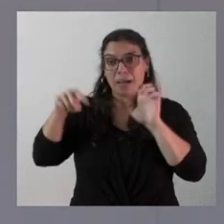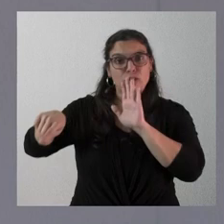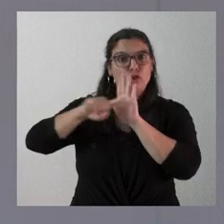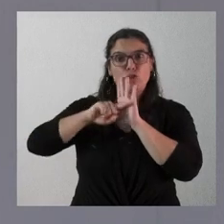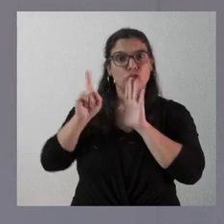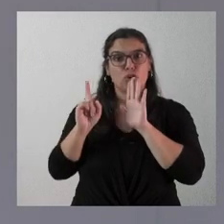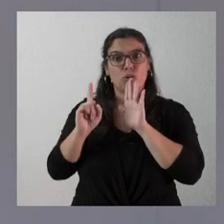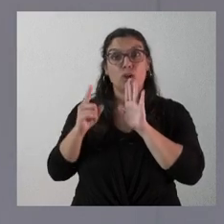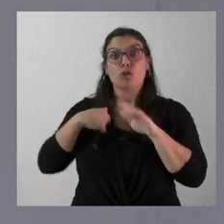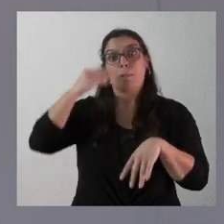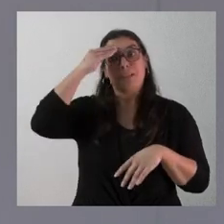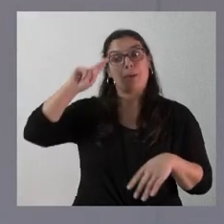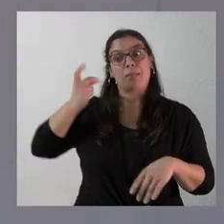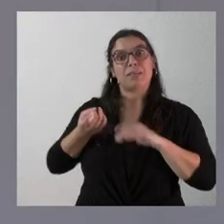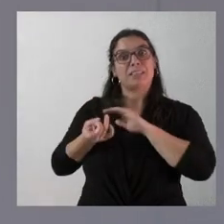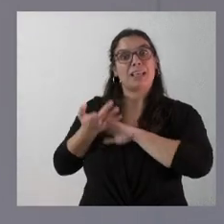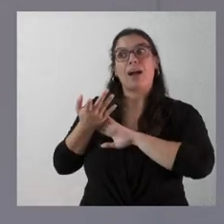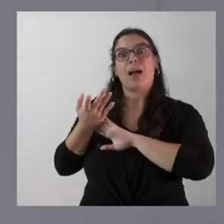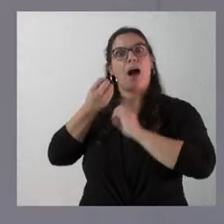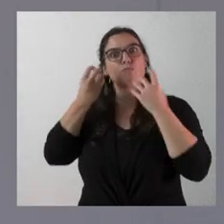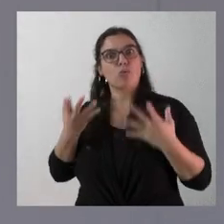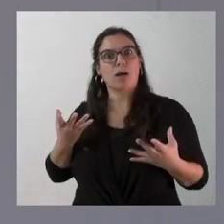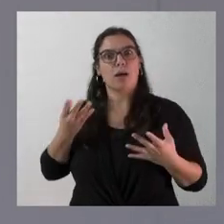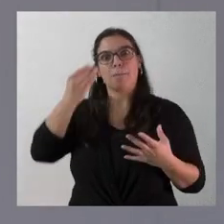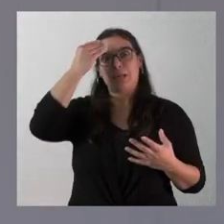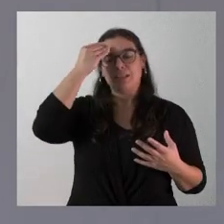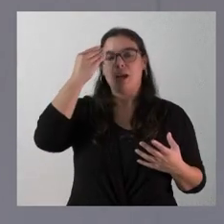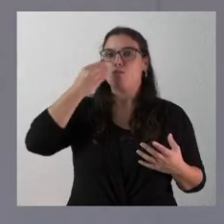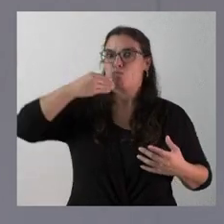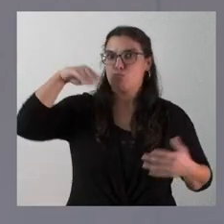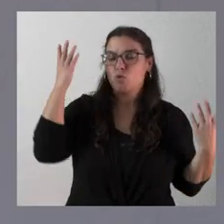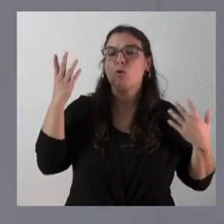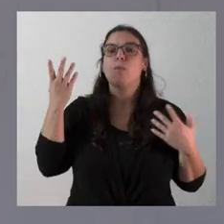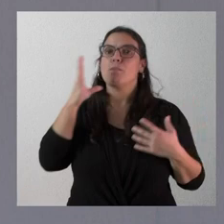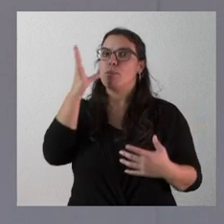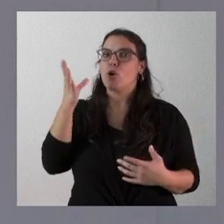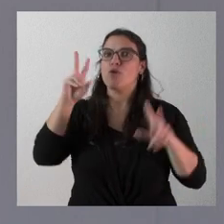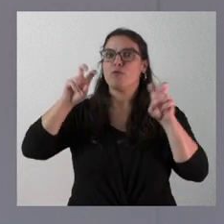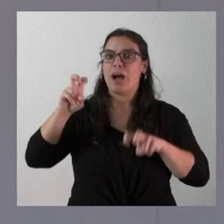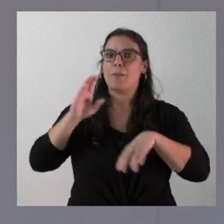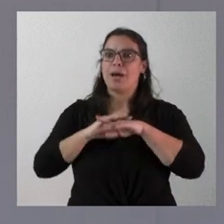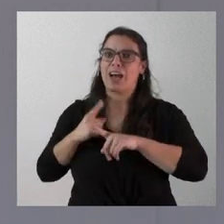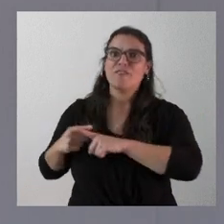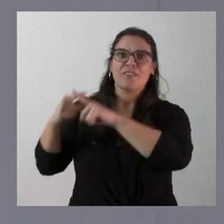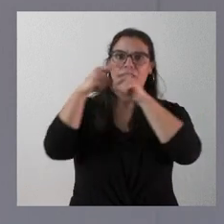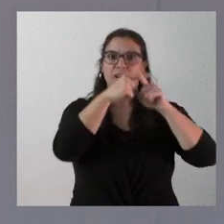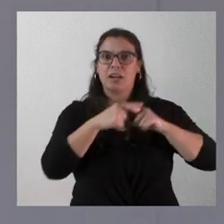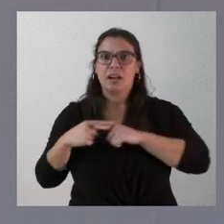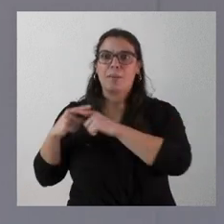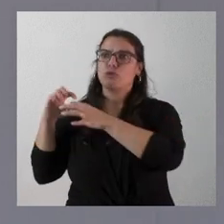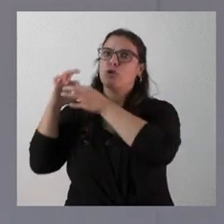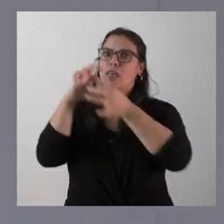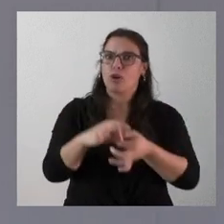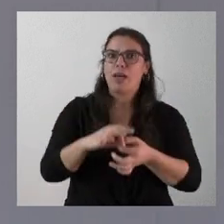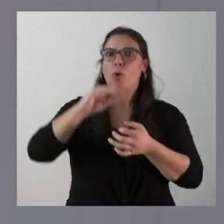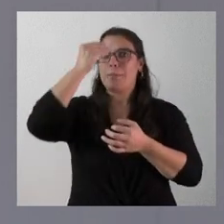pensé que cuando se creaba esta vicepresidencia la primera prueba de toque el primer elemento fundamental era una financiación autonómica que tuviera que ver con el reto demográfico